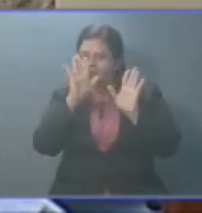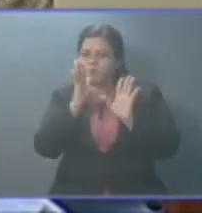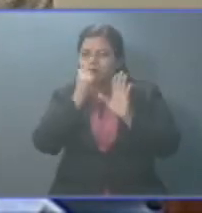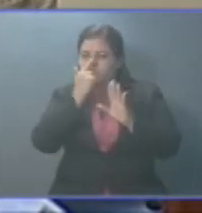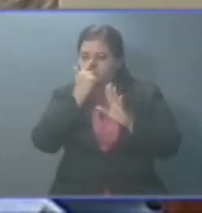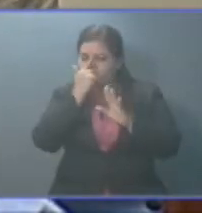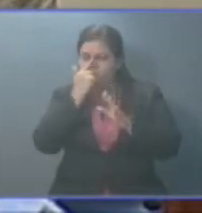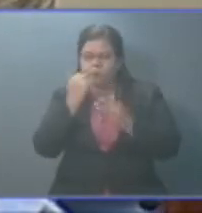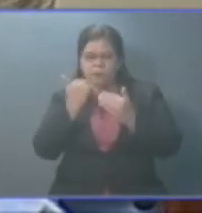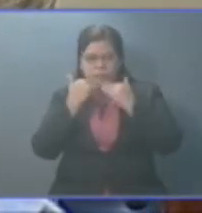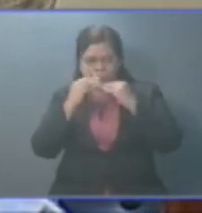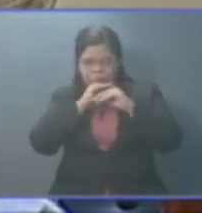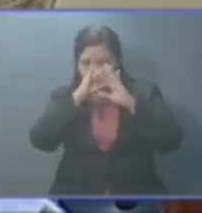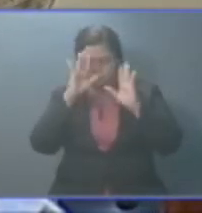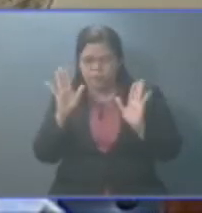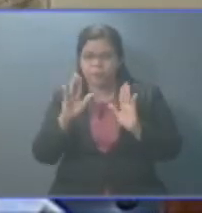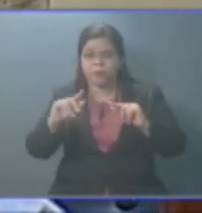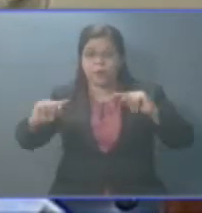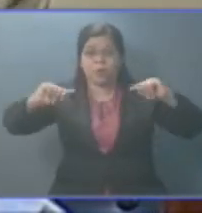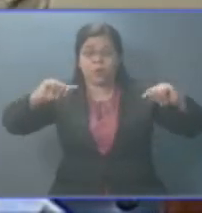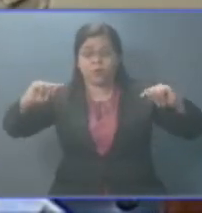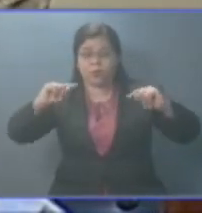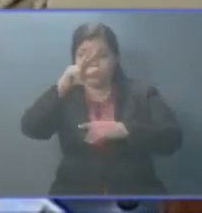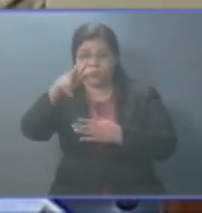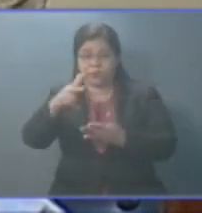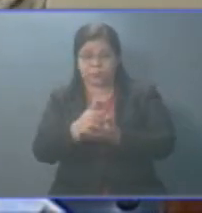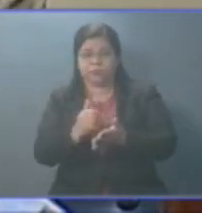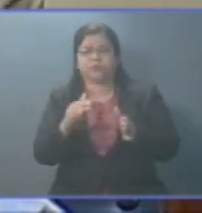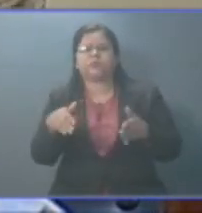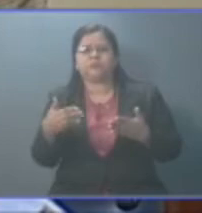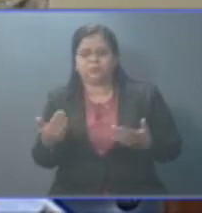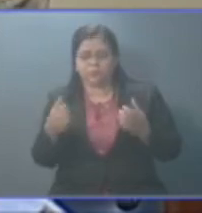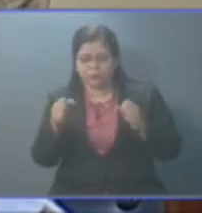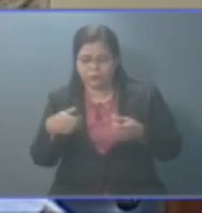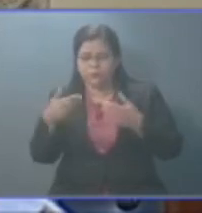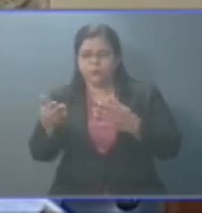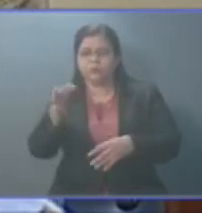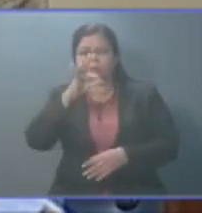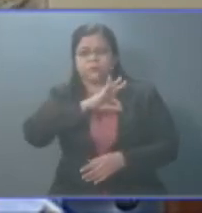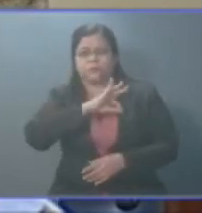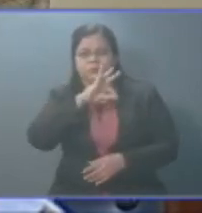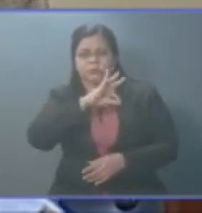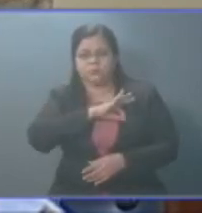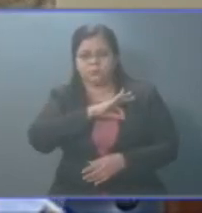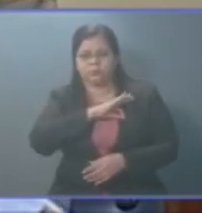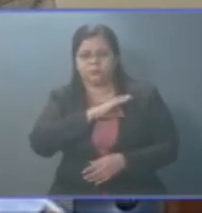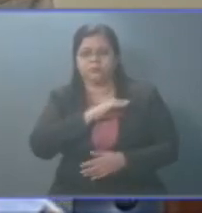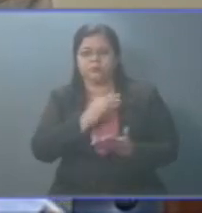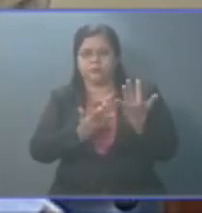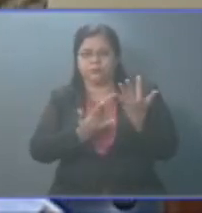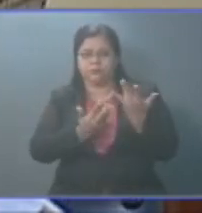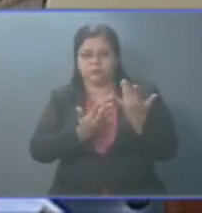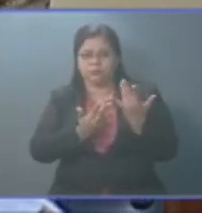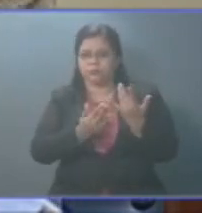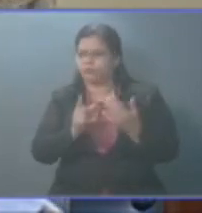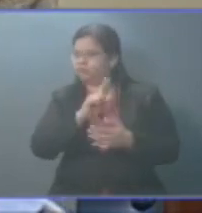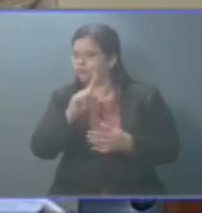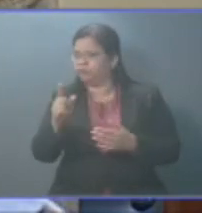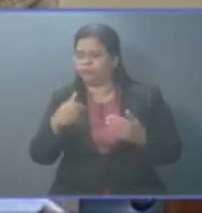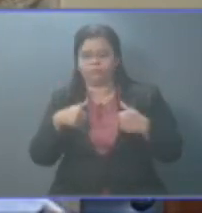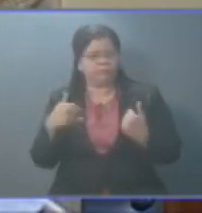y hablado con las autoridades de Hacienda para que se les dé ese beneficio que están esperando y que no han